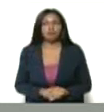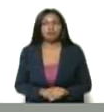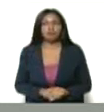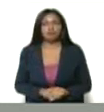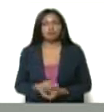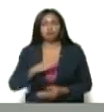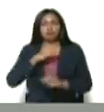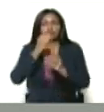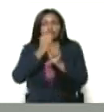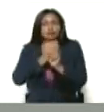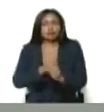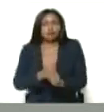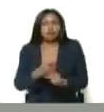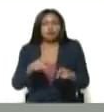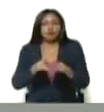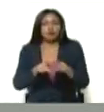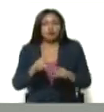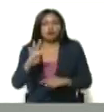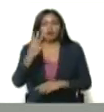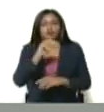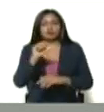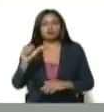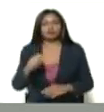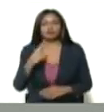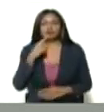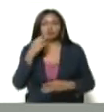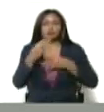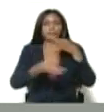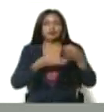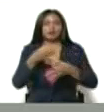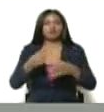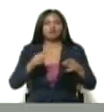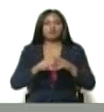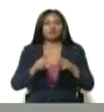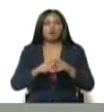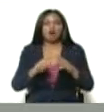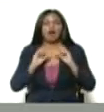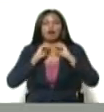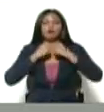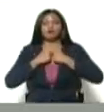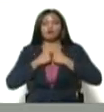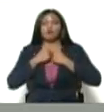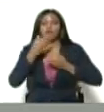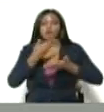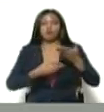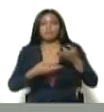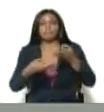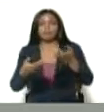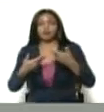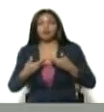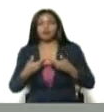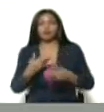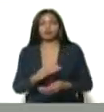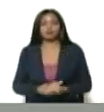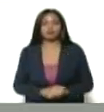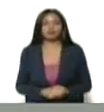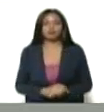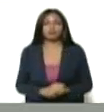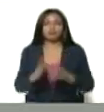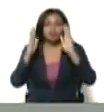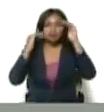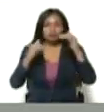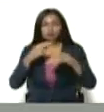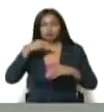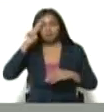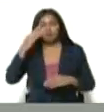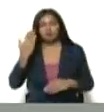Entramos en la cuarta semana. Estuve hablando hoy con Aristóbulo. Tengo aquí un documento que me dio Aristóbulo. Atención,